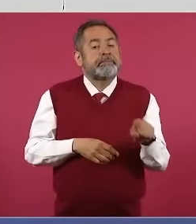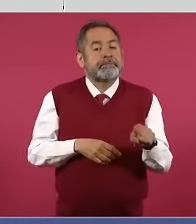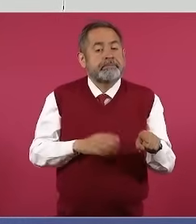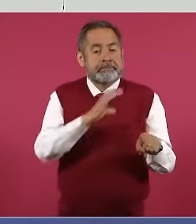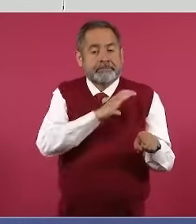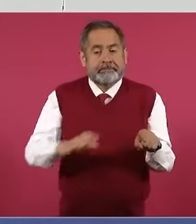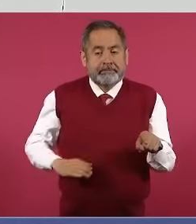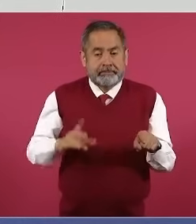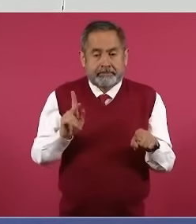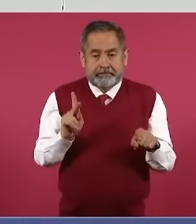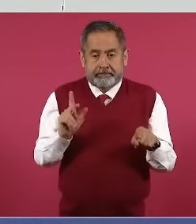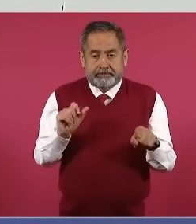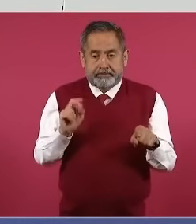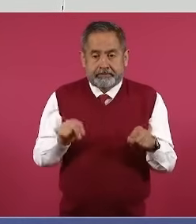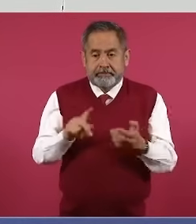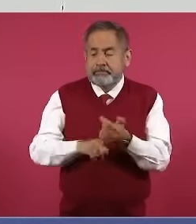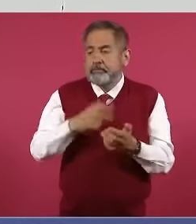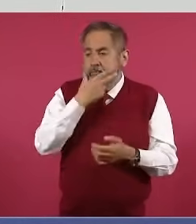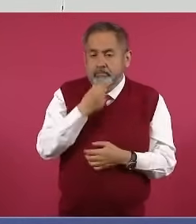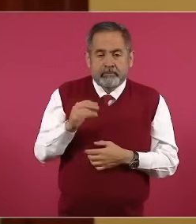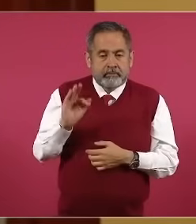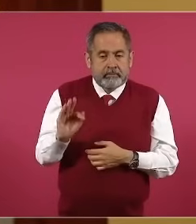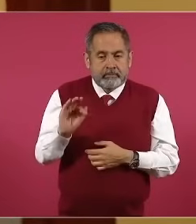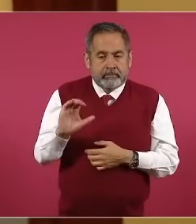del PAN, Felipe Calderón,